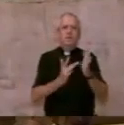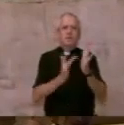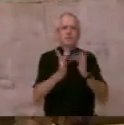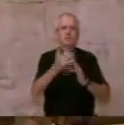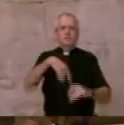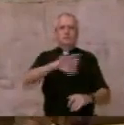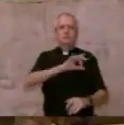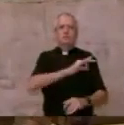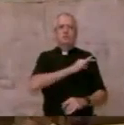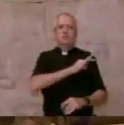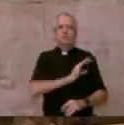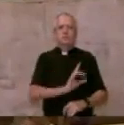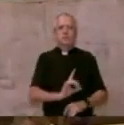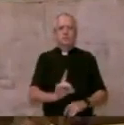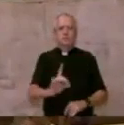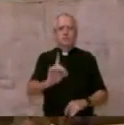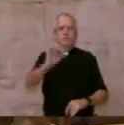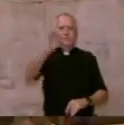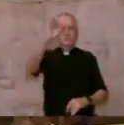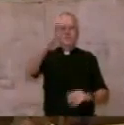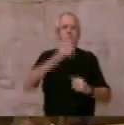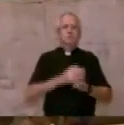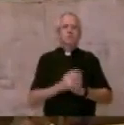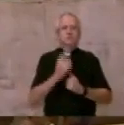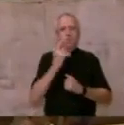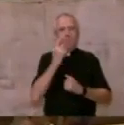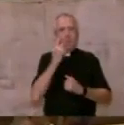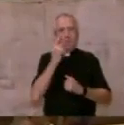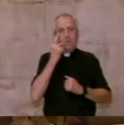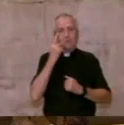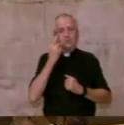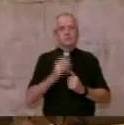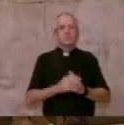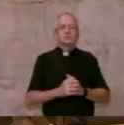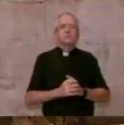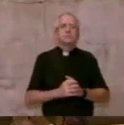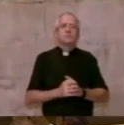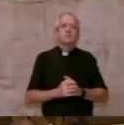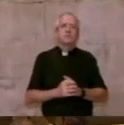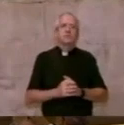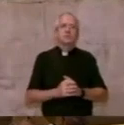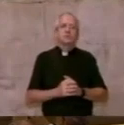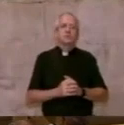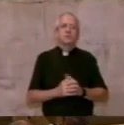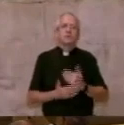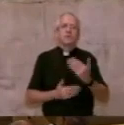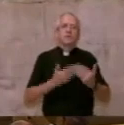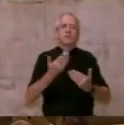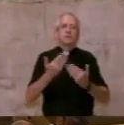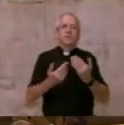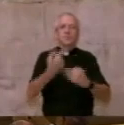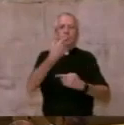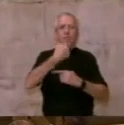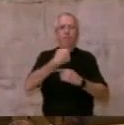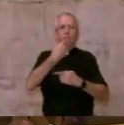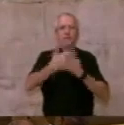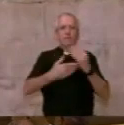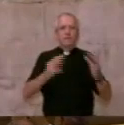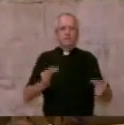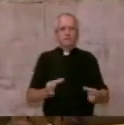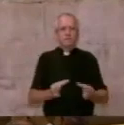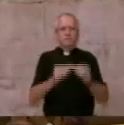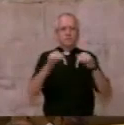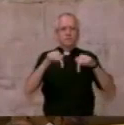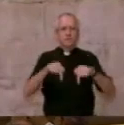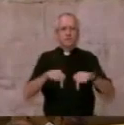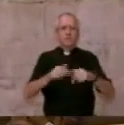de manera que se conviertan en el cuerpo y la sangre de Jesucristo, Hijo tuyo y Señor nuestro, que nos mandó